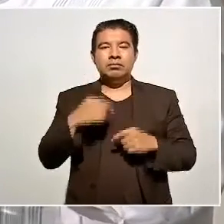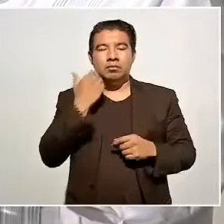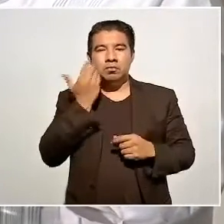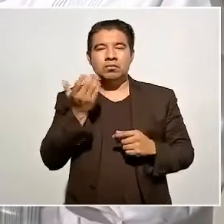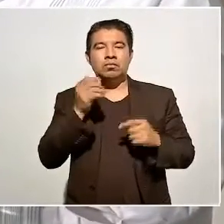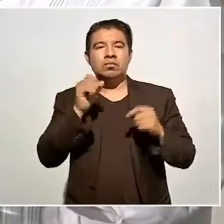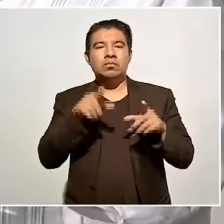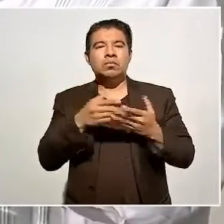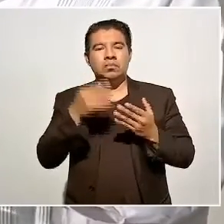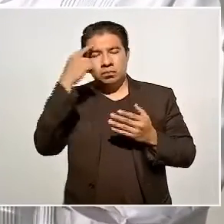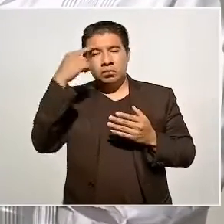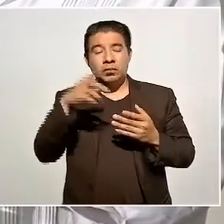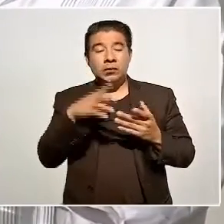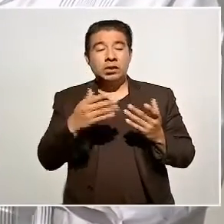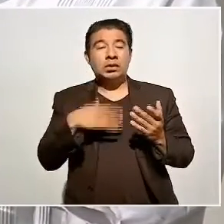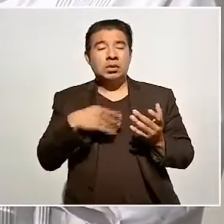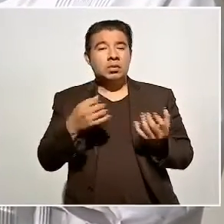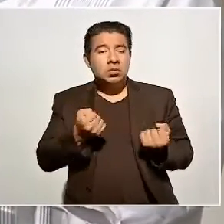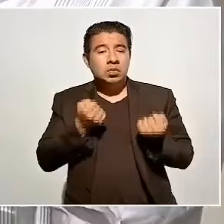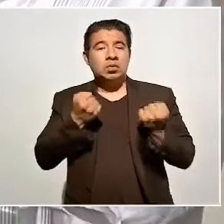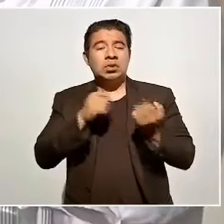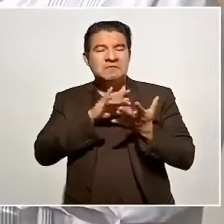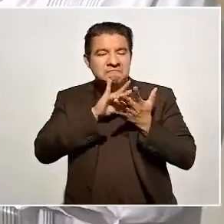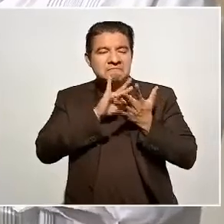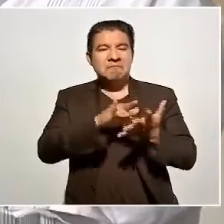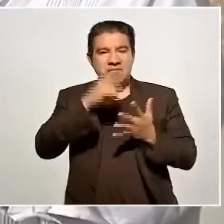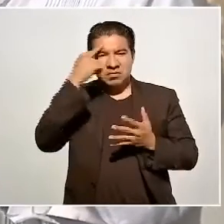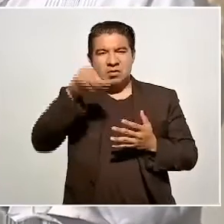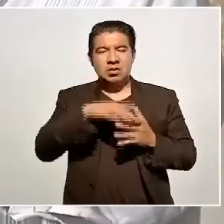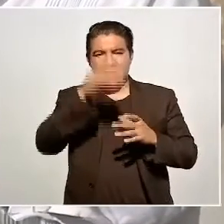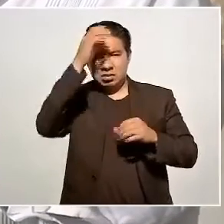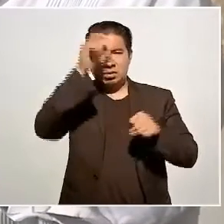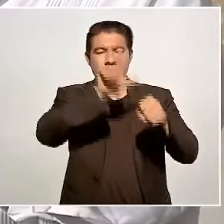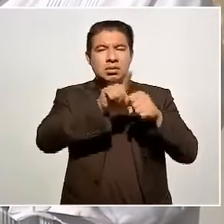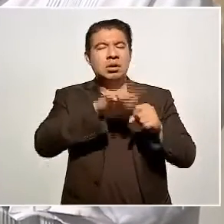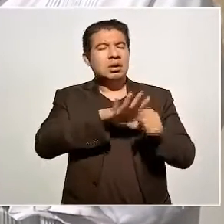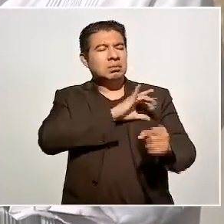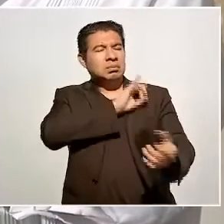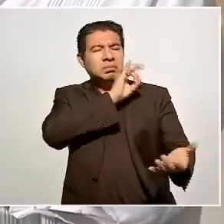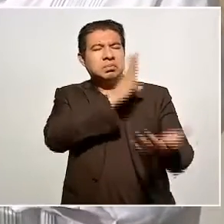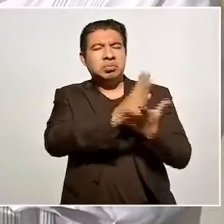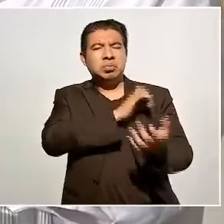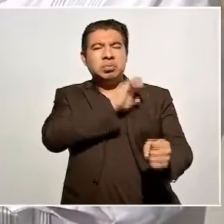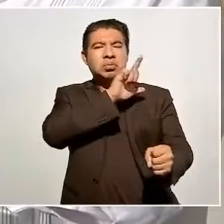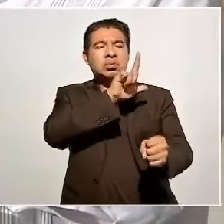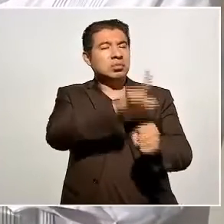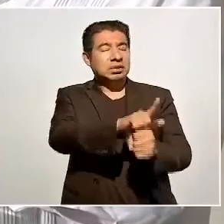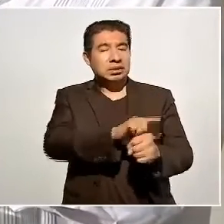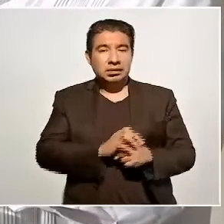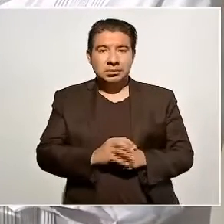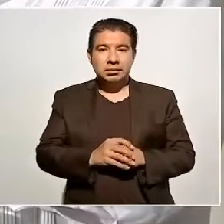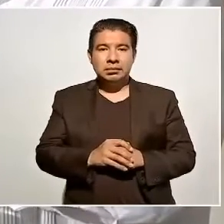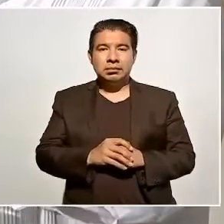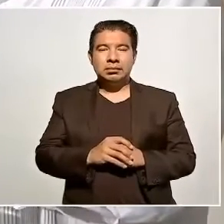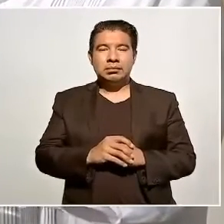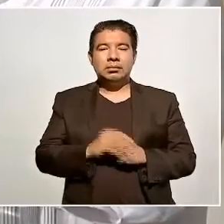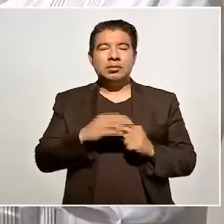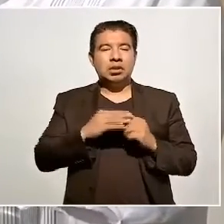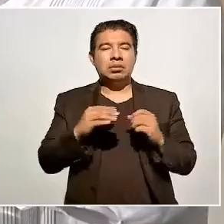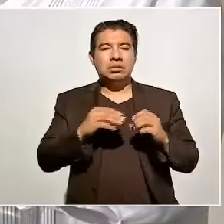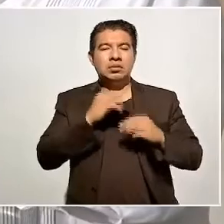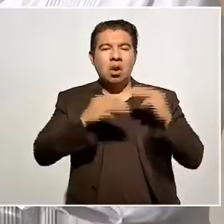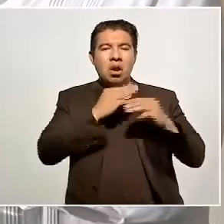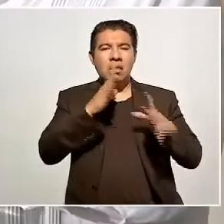de fortalecer estos sitios que son únicos en el mundo